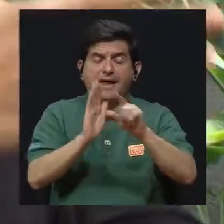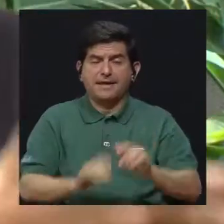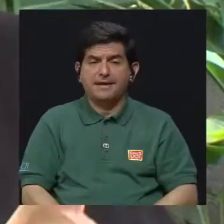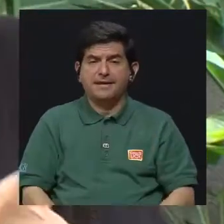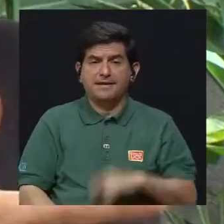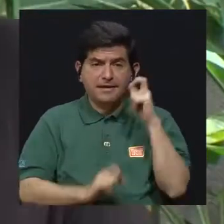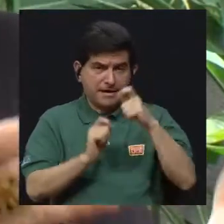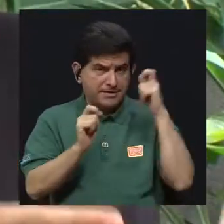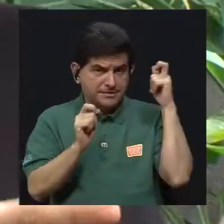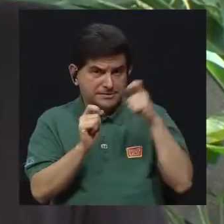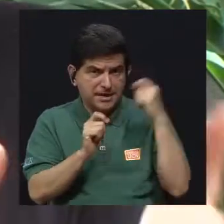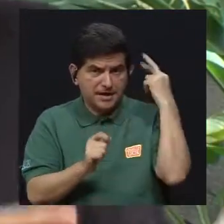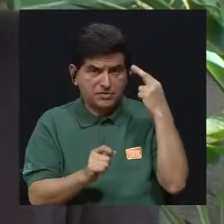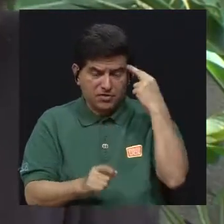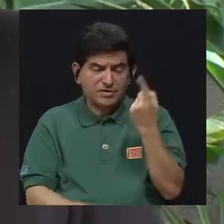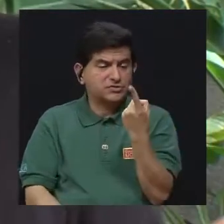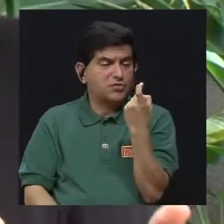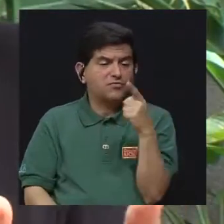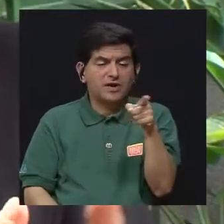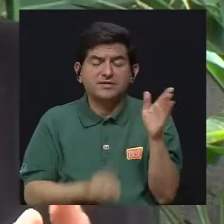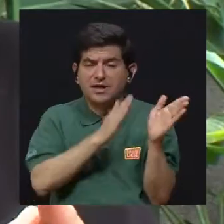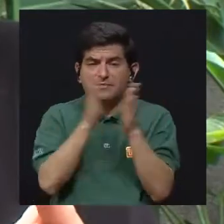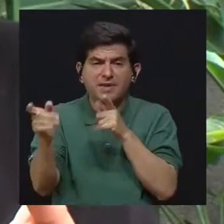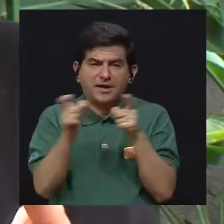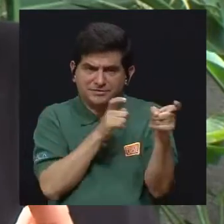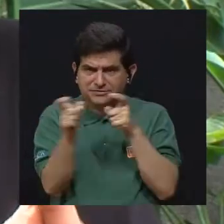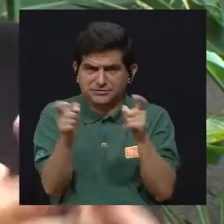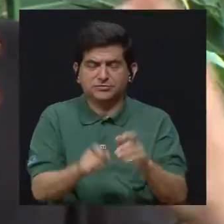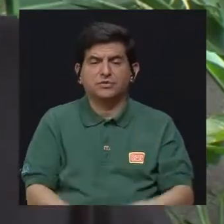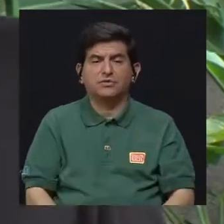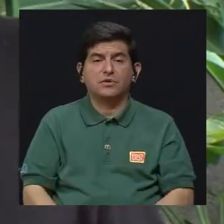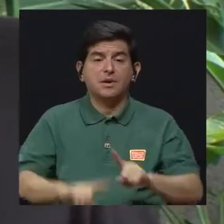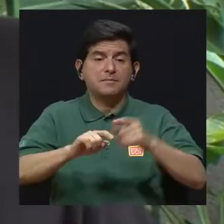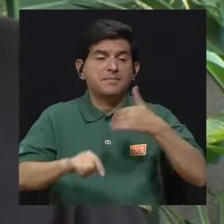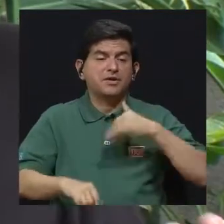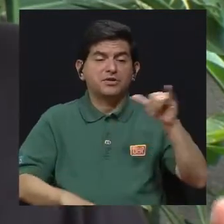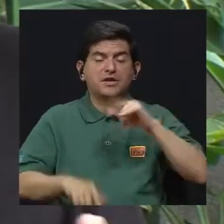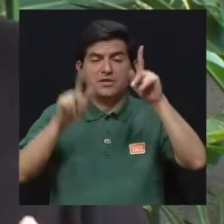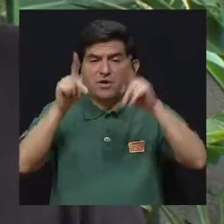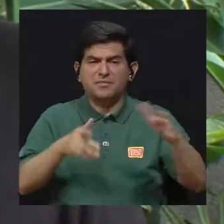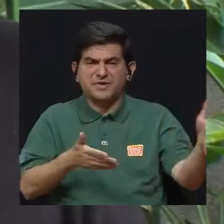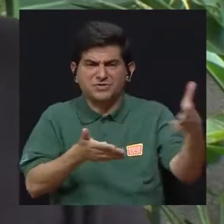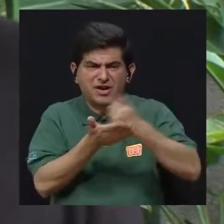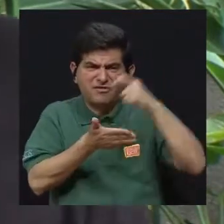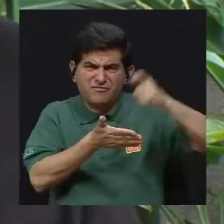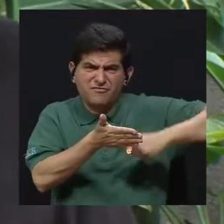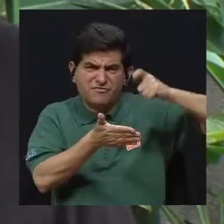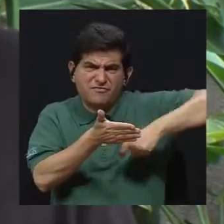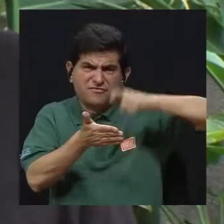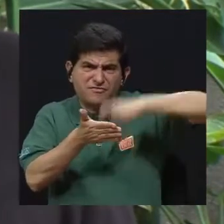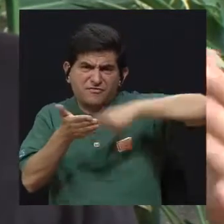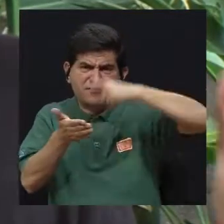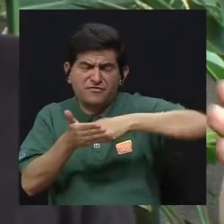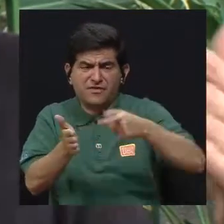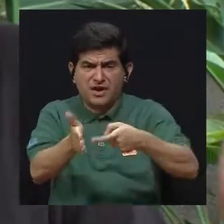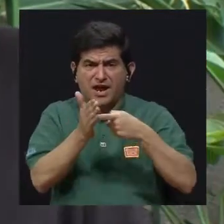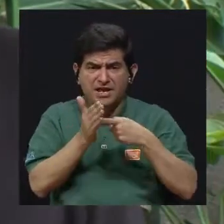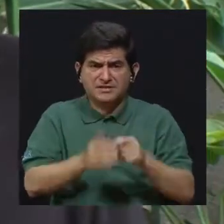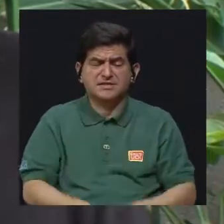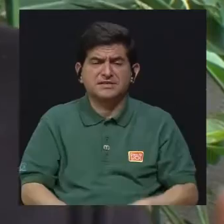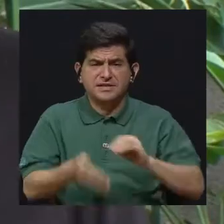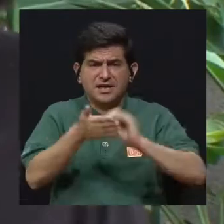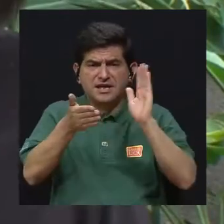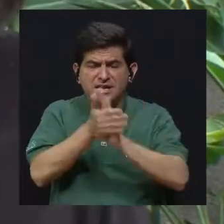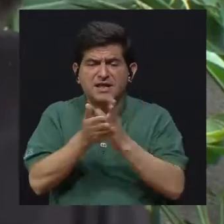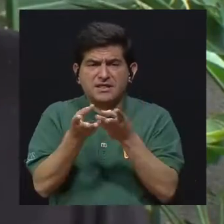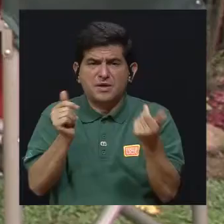Legislativa, precisamente a raíz de la falta de estos planes reguladores. Pero tenemos también gente recogiendo firmas, por ejemplo, para exigir el